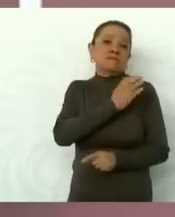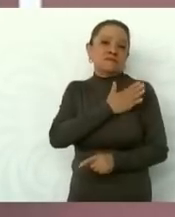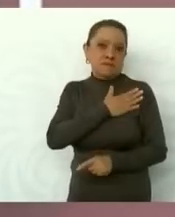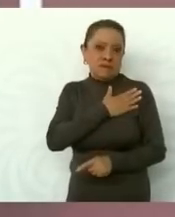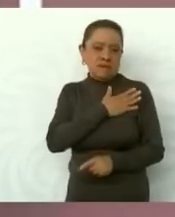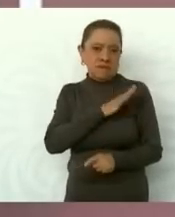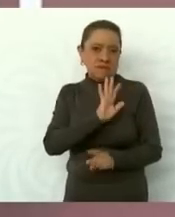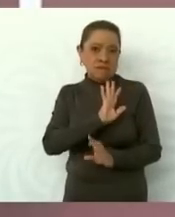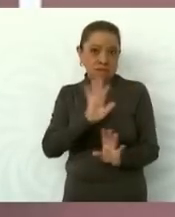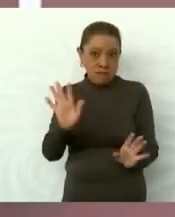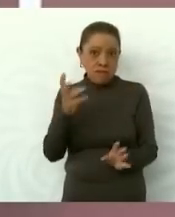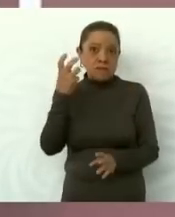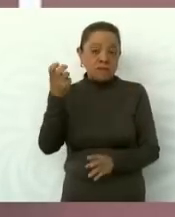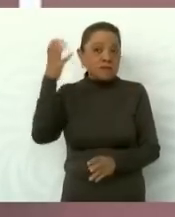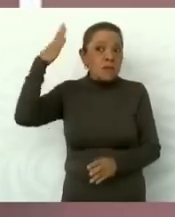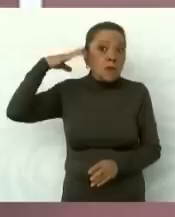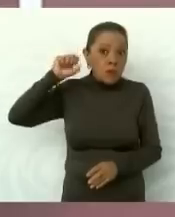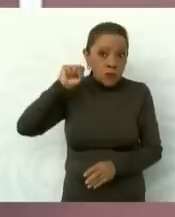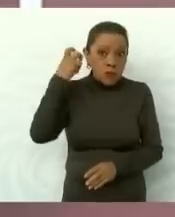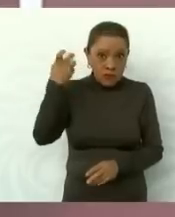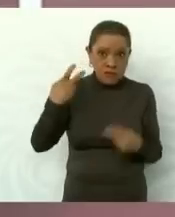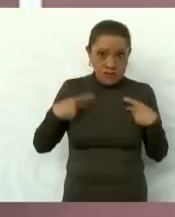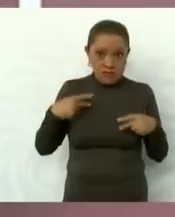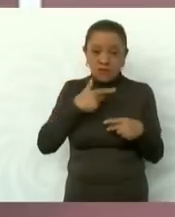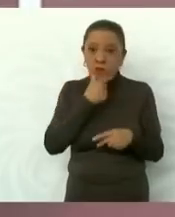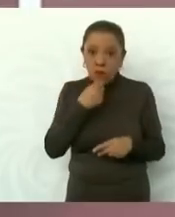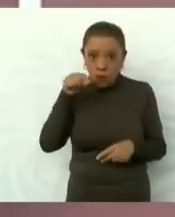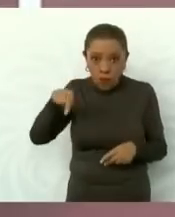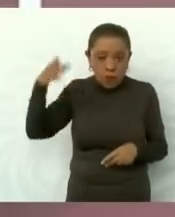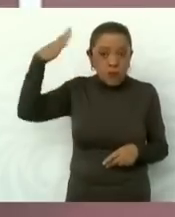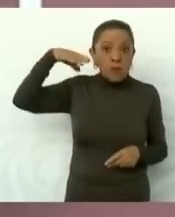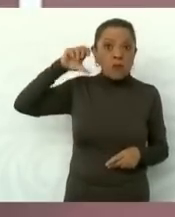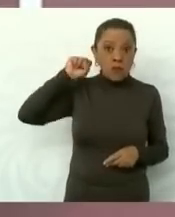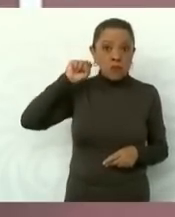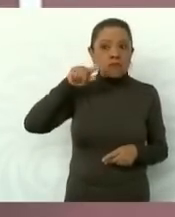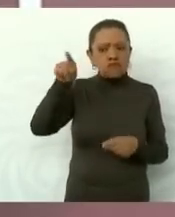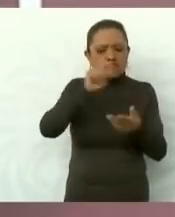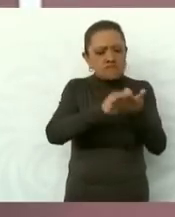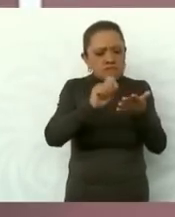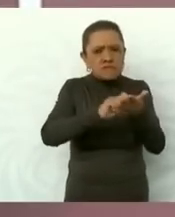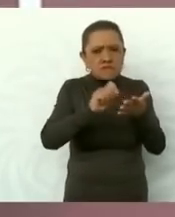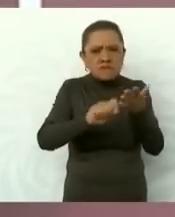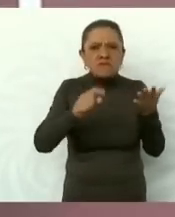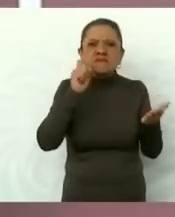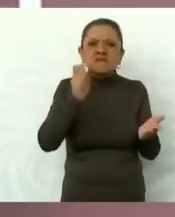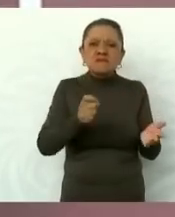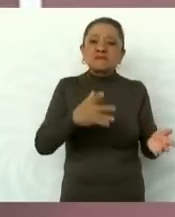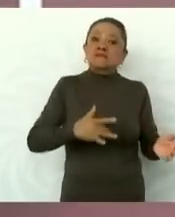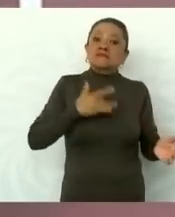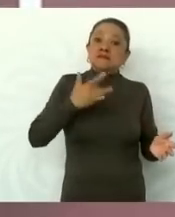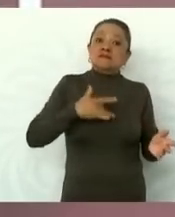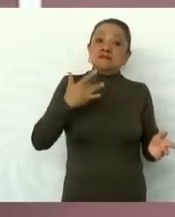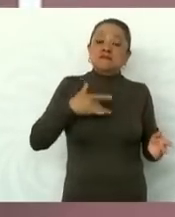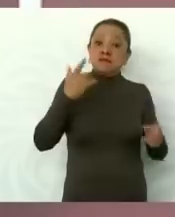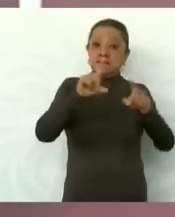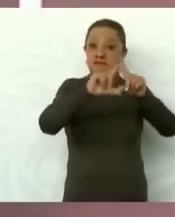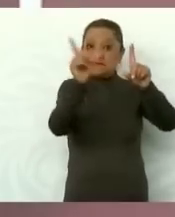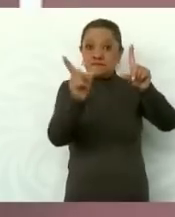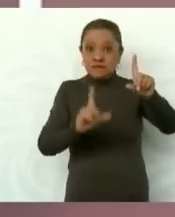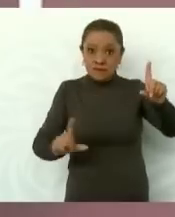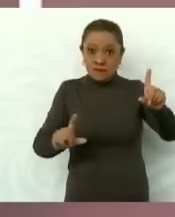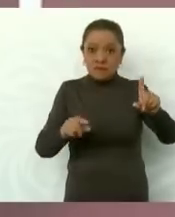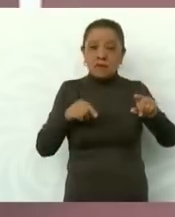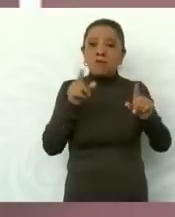los sentimientos de la nación, que en unos cuantos puntos describió la esencia de lo